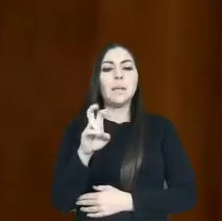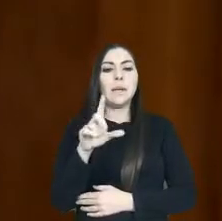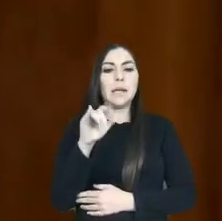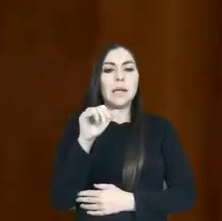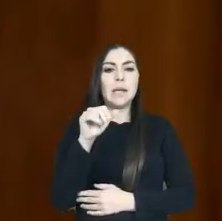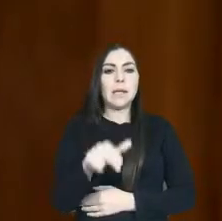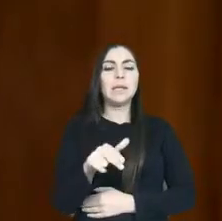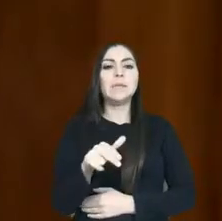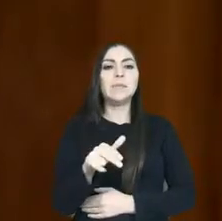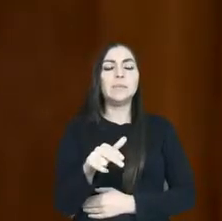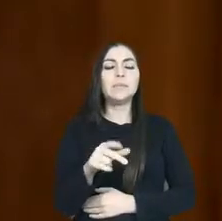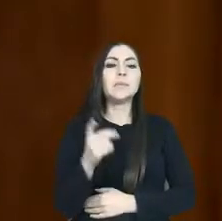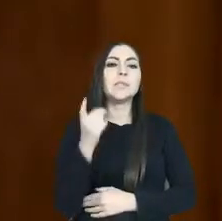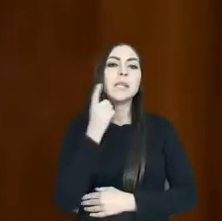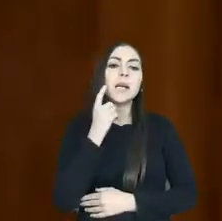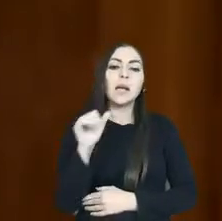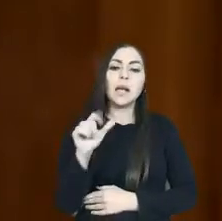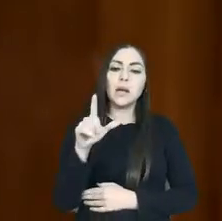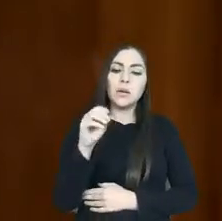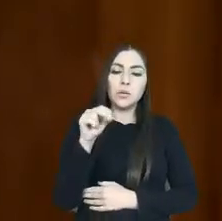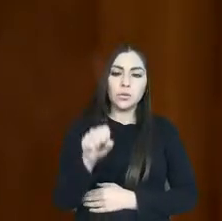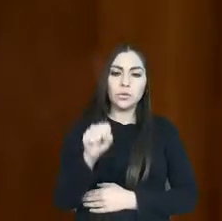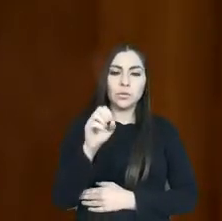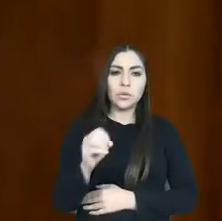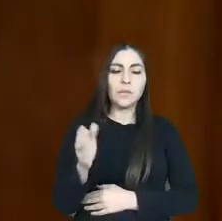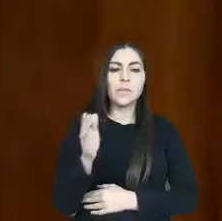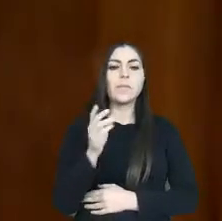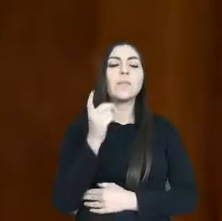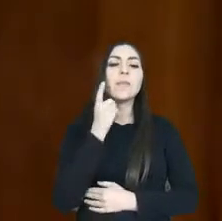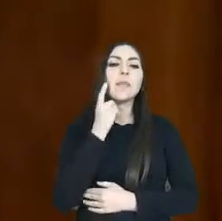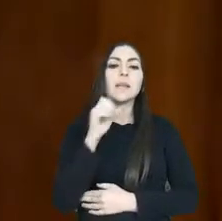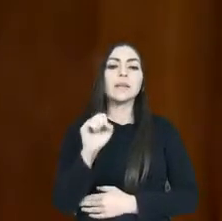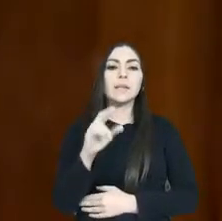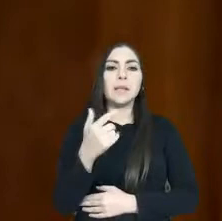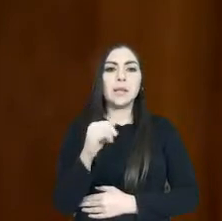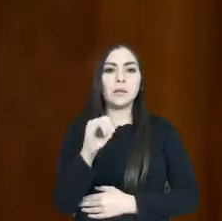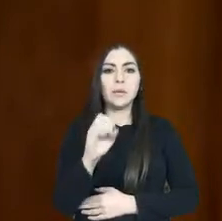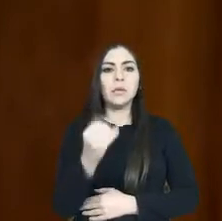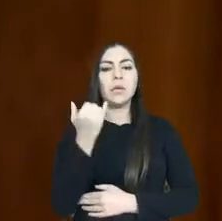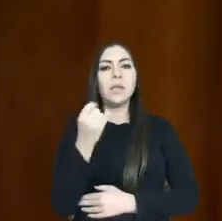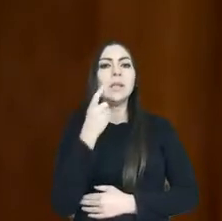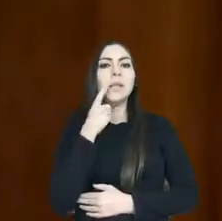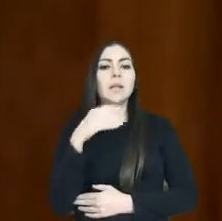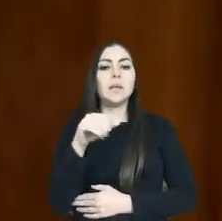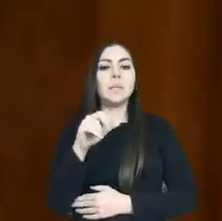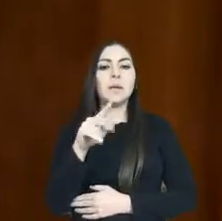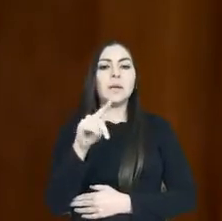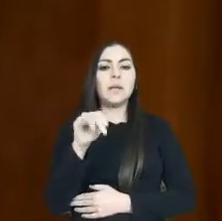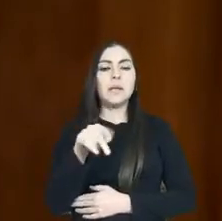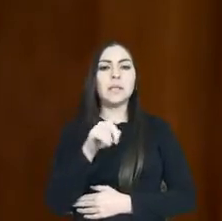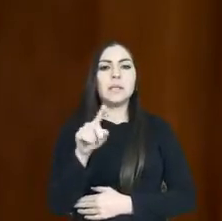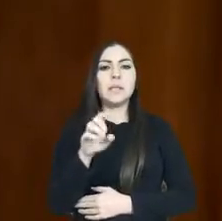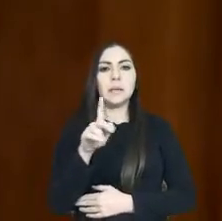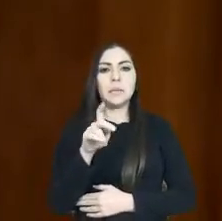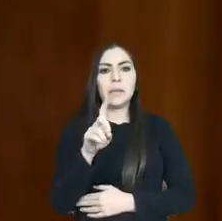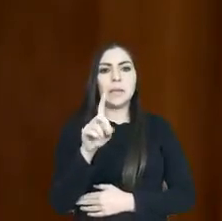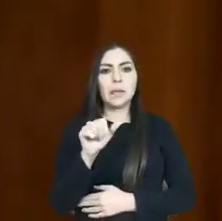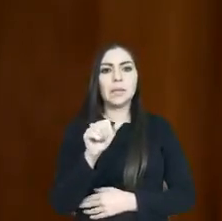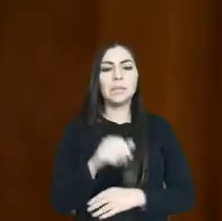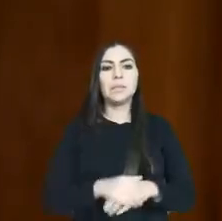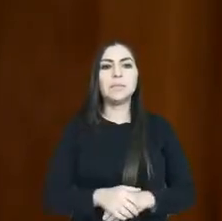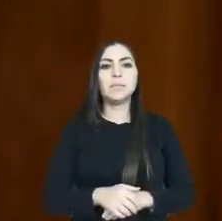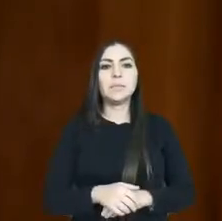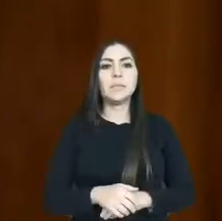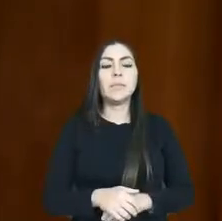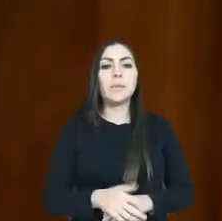diputado Alonso Adrián Juárez Jiménez, al diputado Sergio García y al diputado Martín Cepeda Hernández. Ser